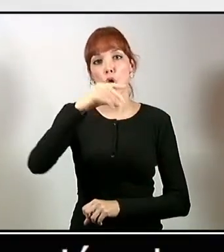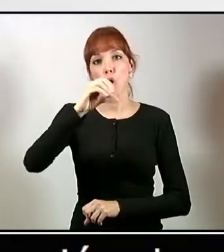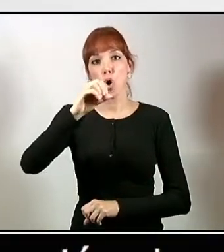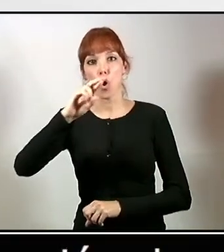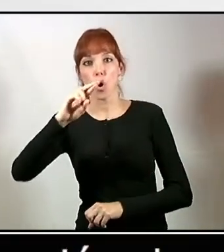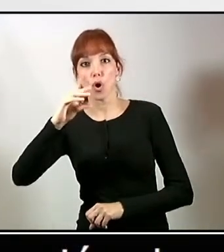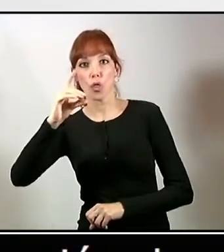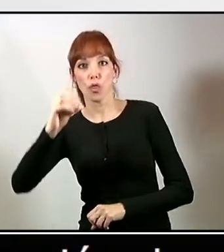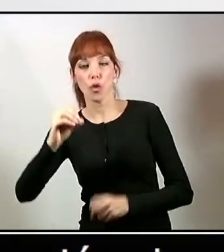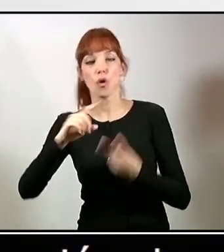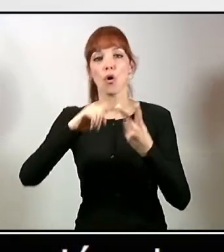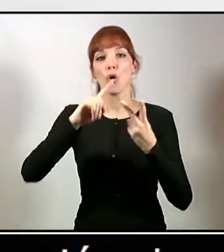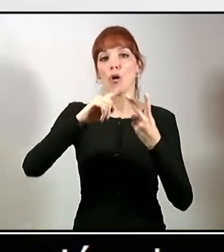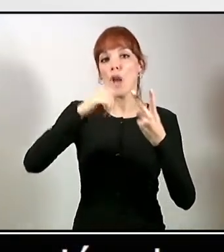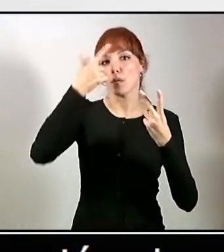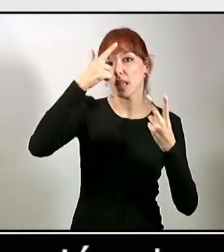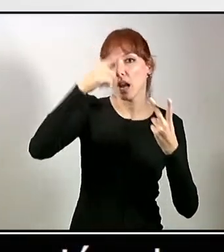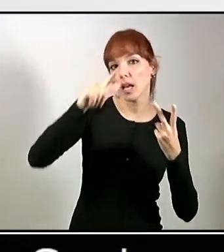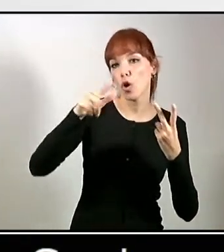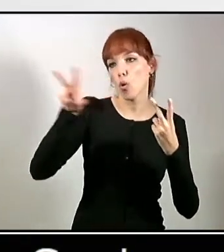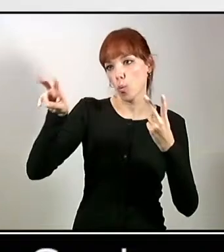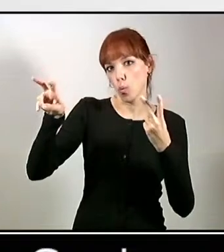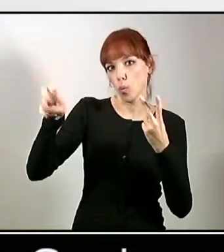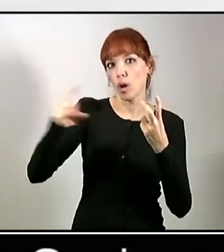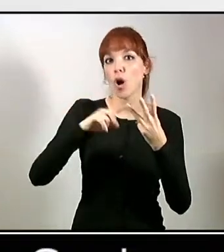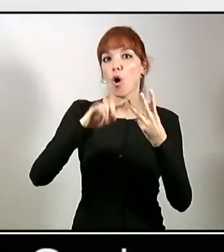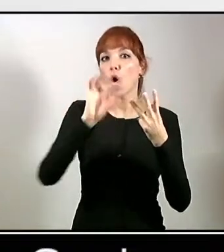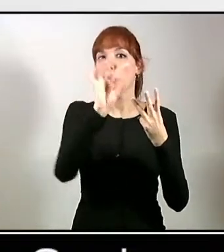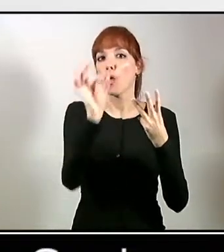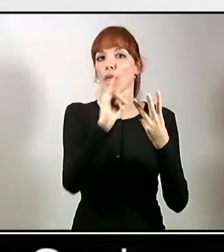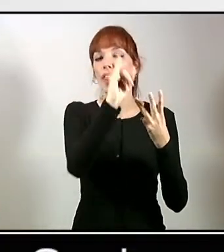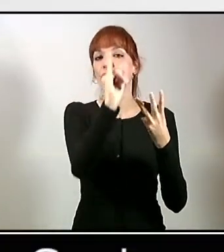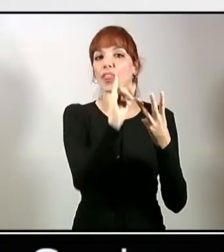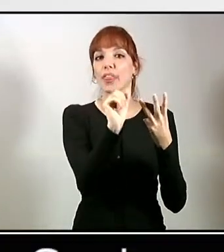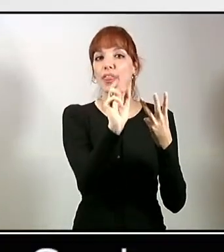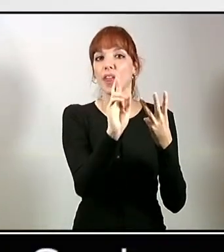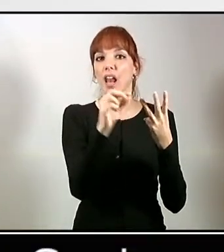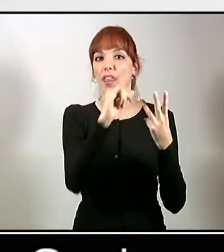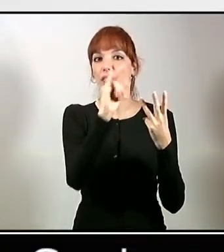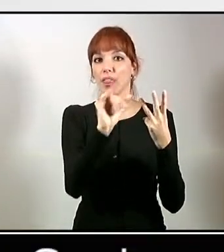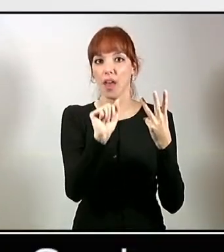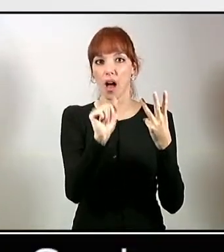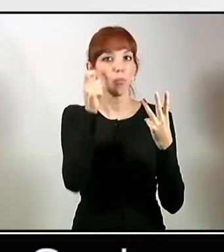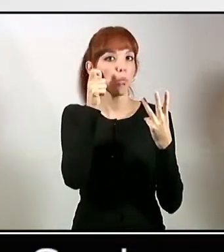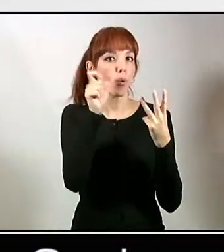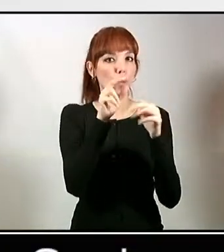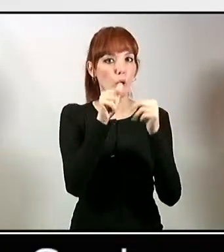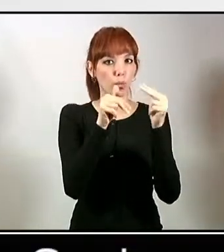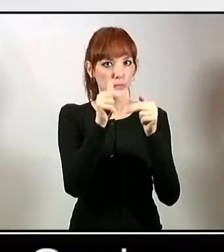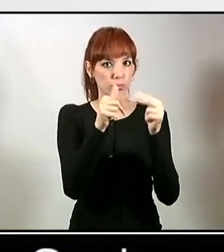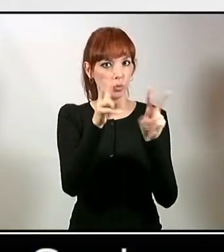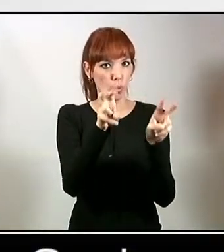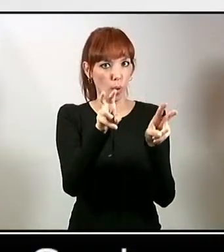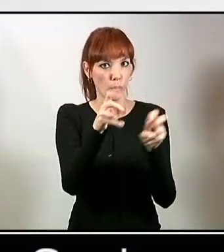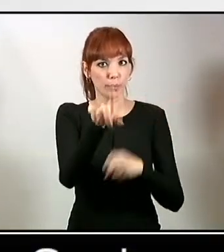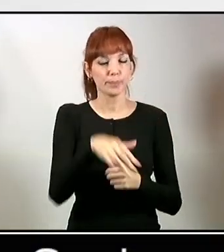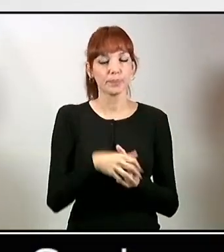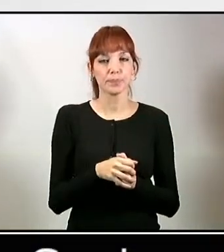educativo de Almendralejo o el nuevo colegio en La Zarza. A día de hoy se están ejecutando